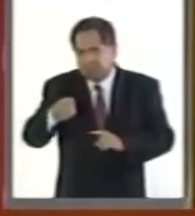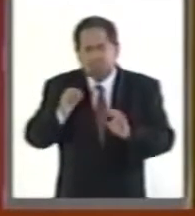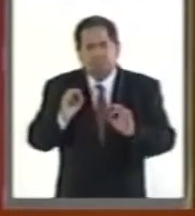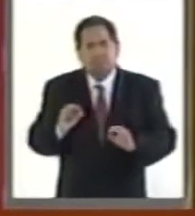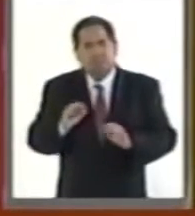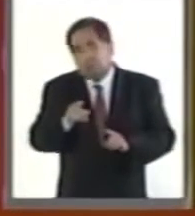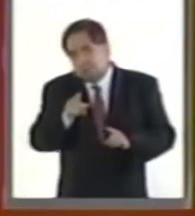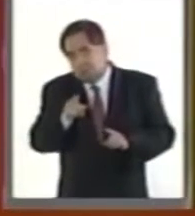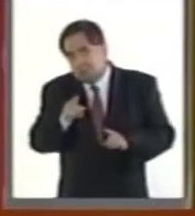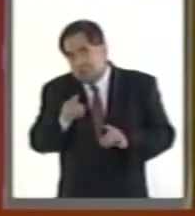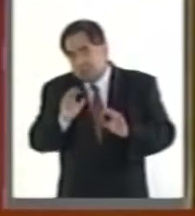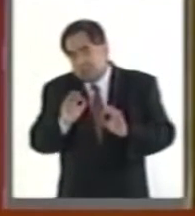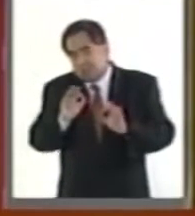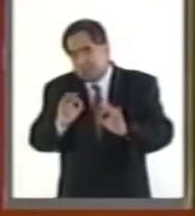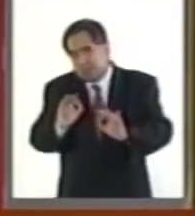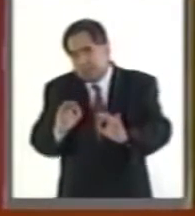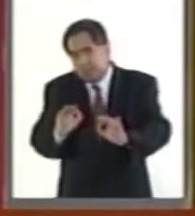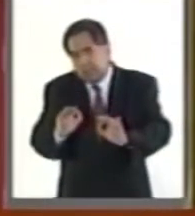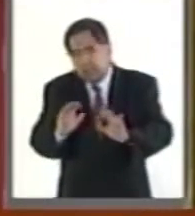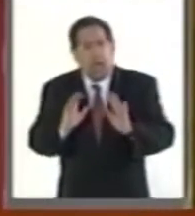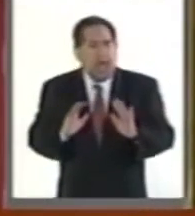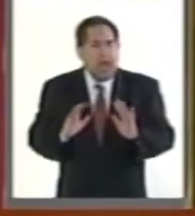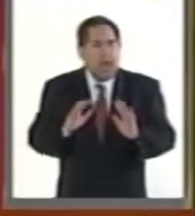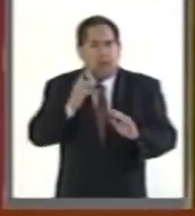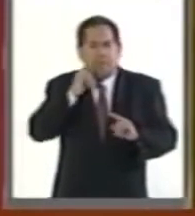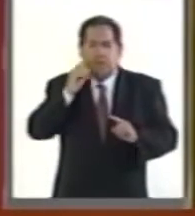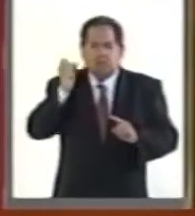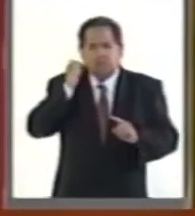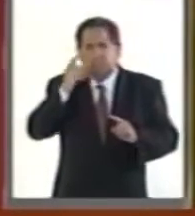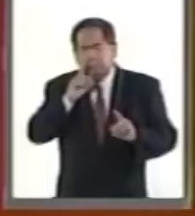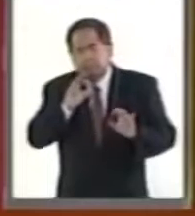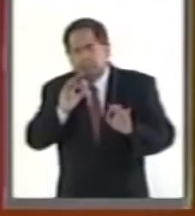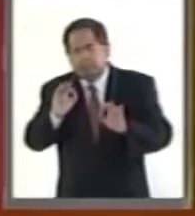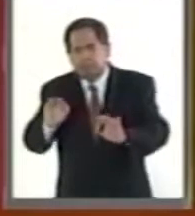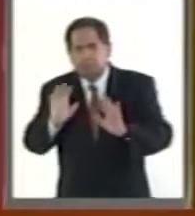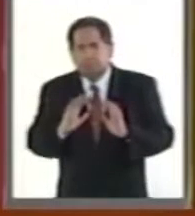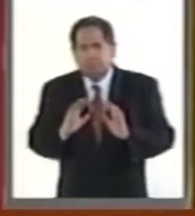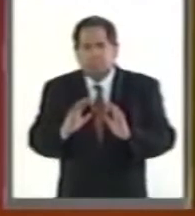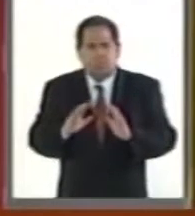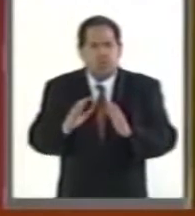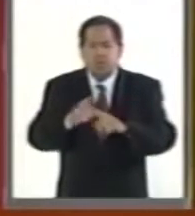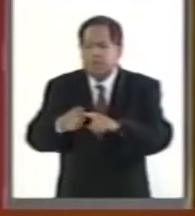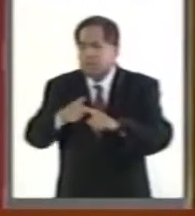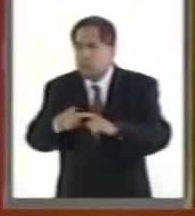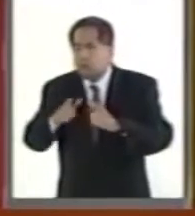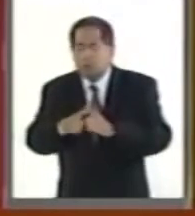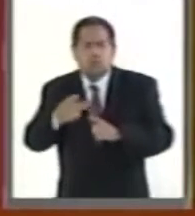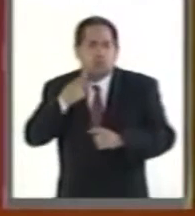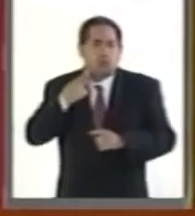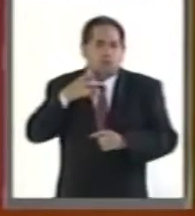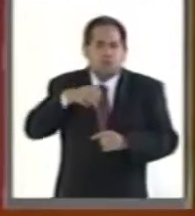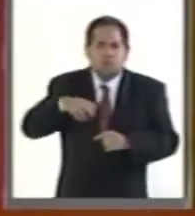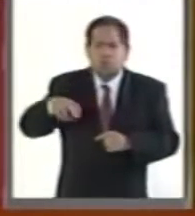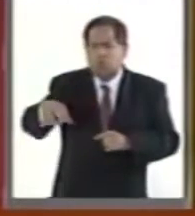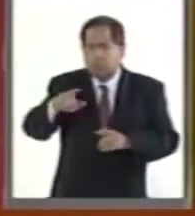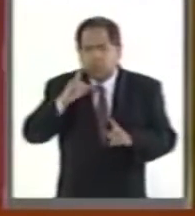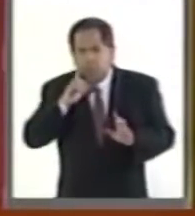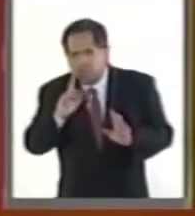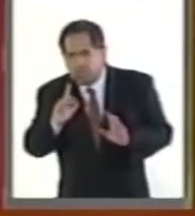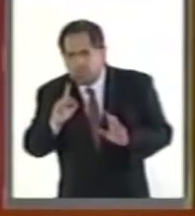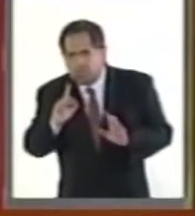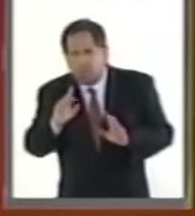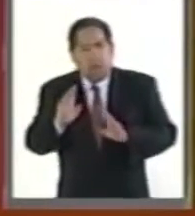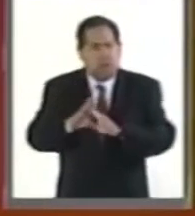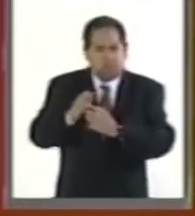se mantenga el estado de cosas en las campañas, régimen de partido, la spotización y